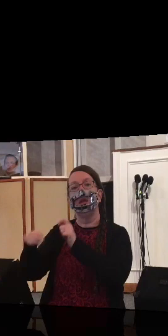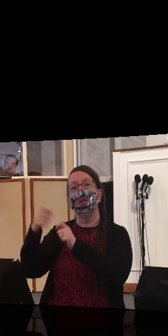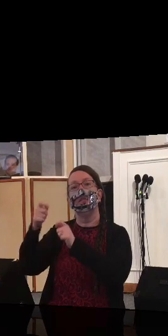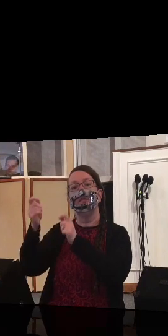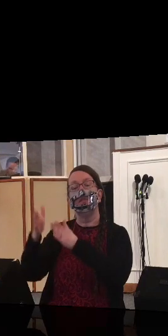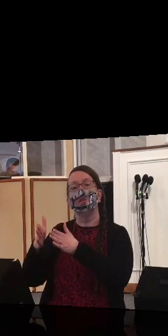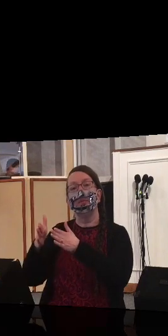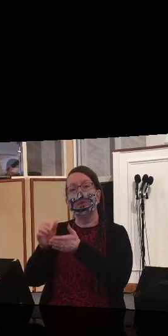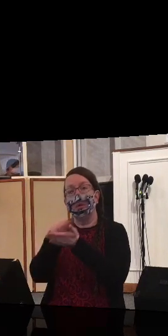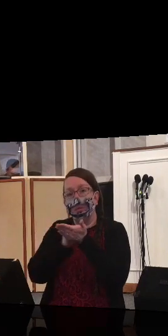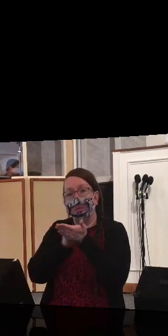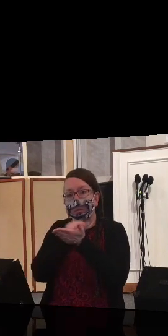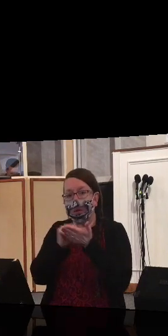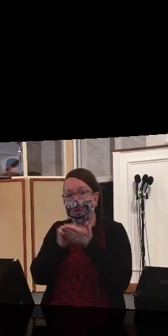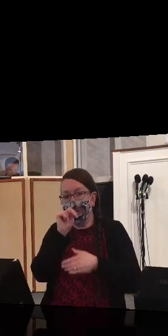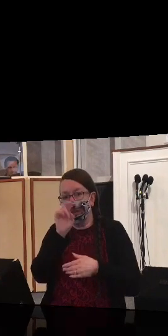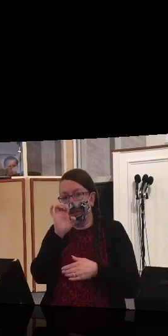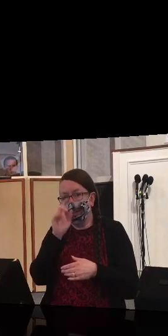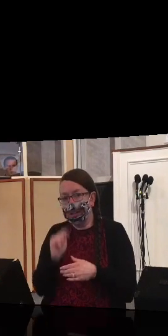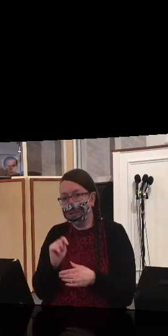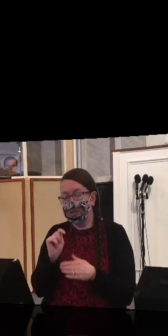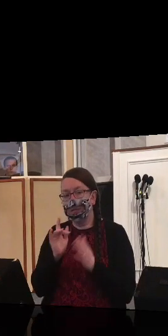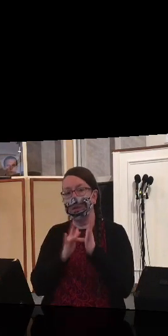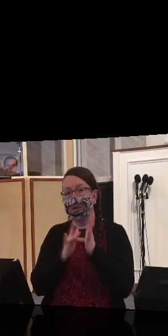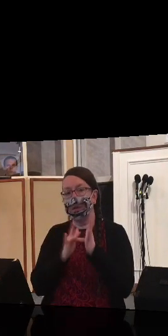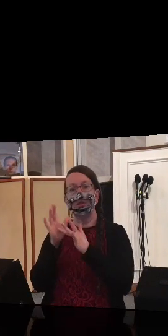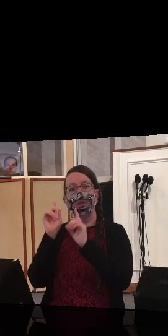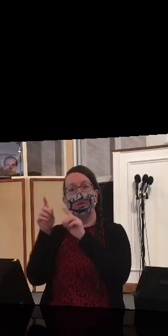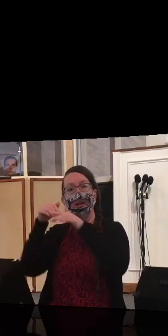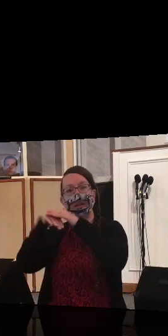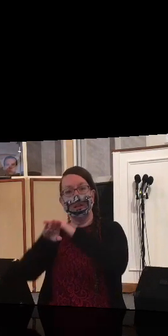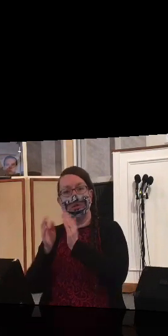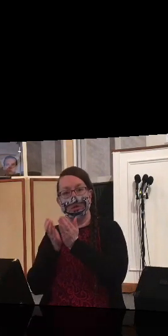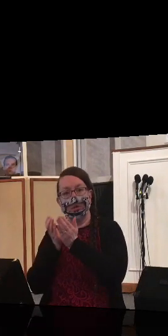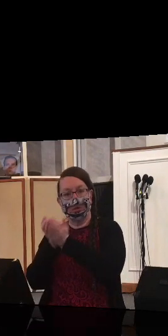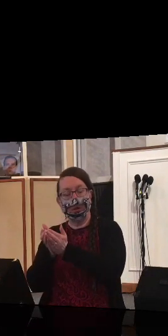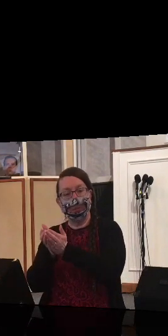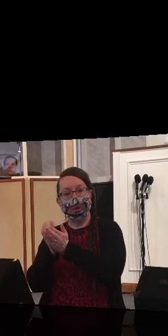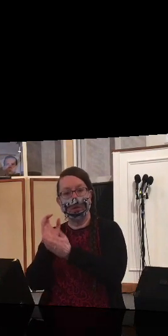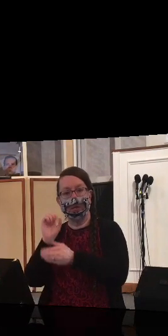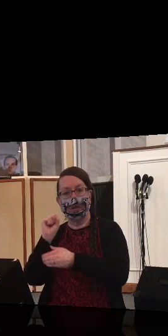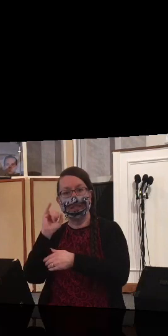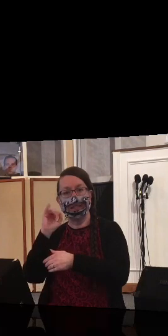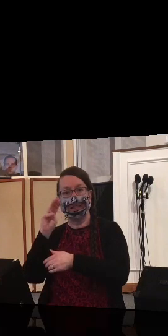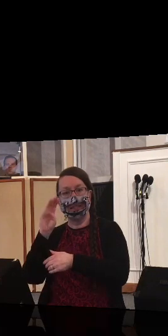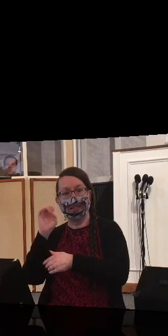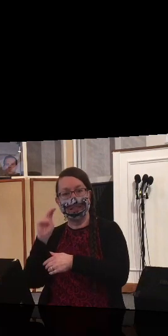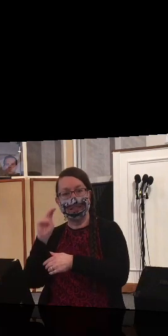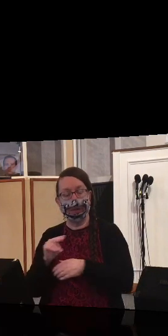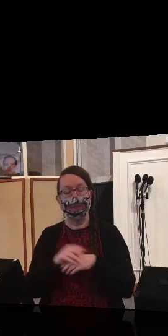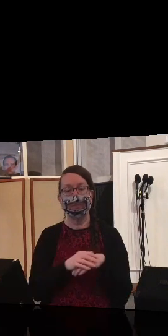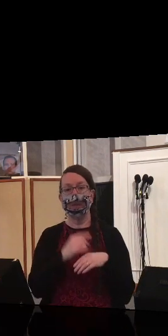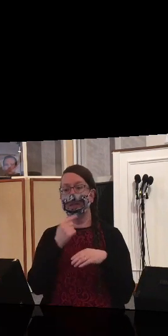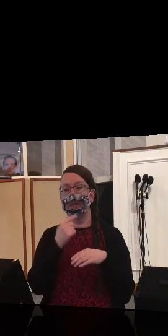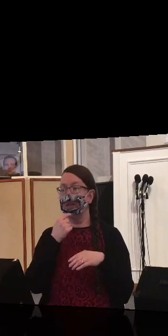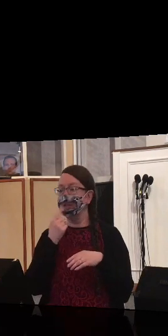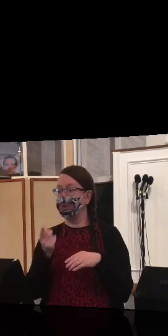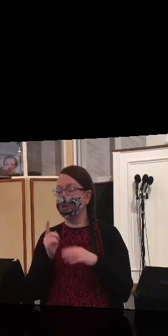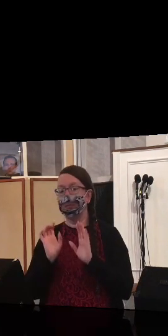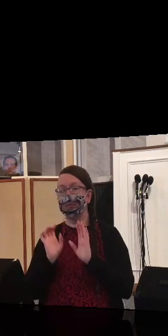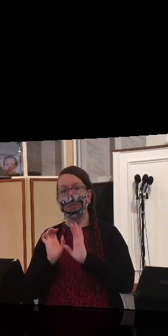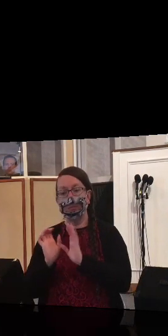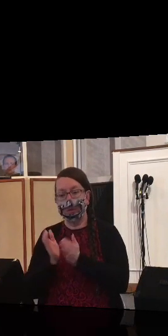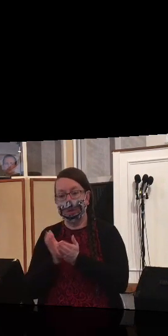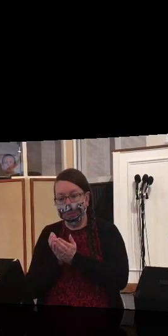pescadores habían salido de ellos y estaban lavando sus redes. Y entró a una de las naves, que era